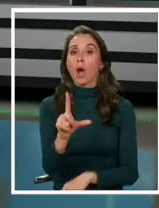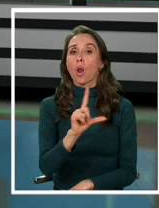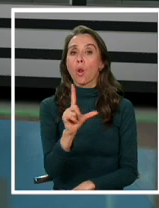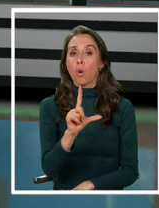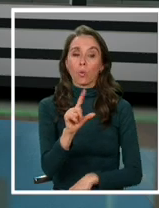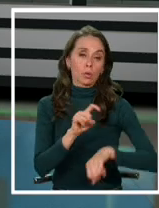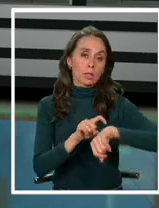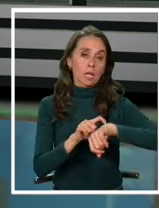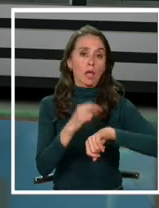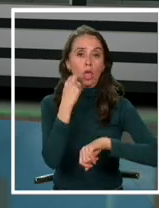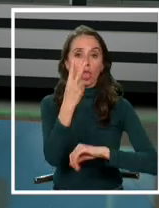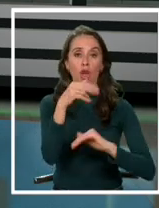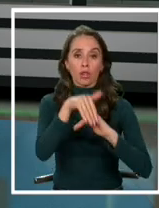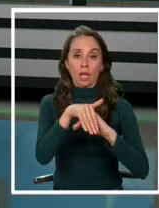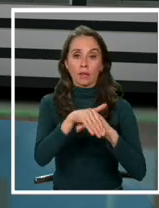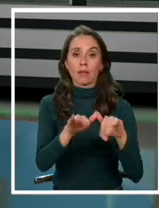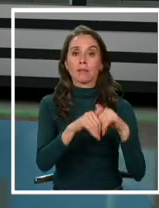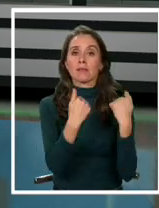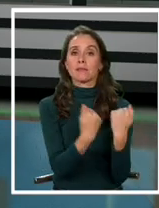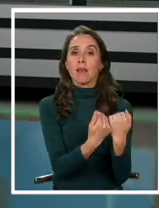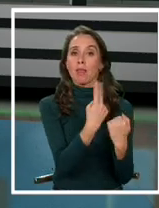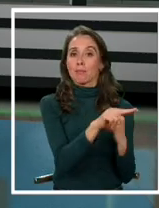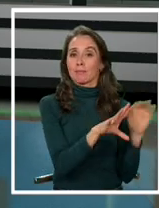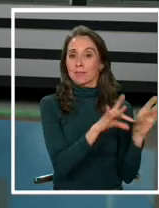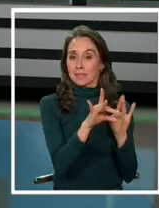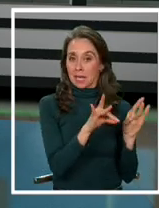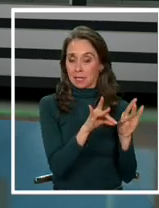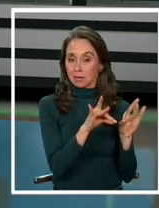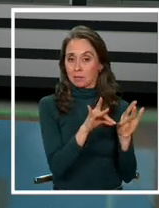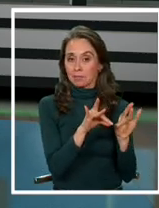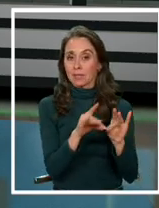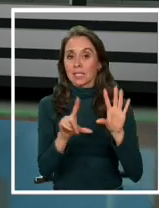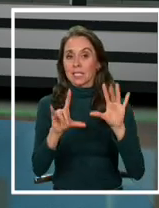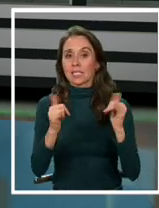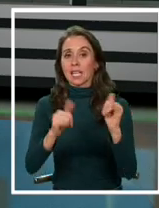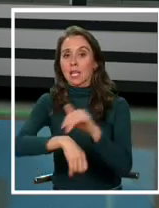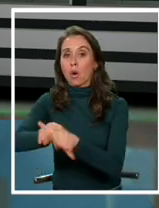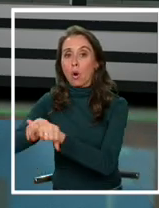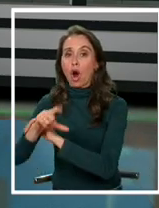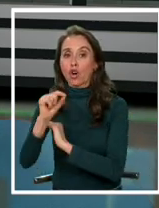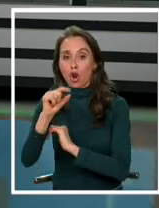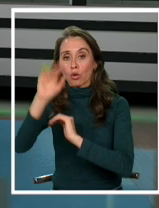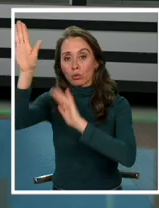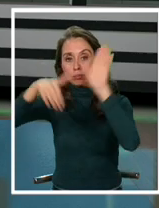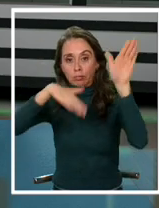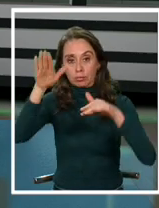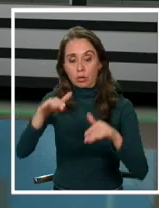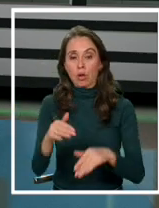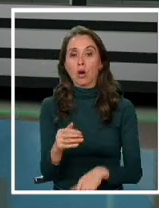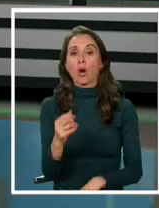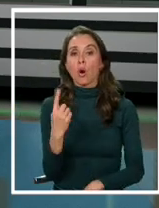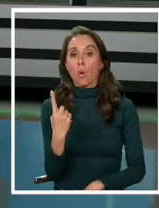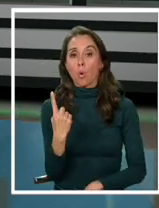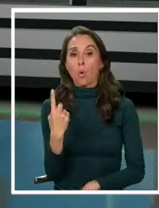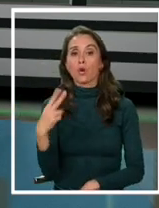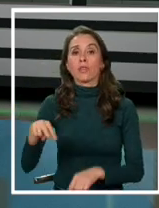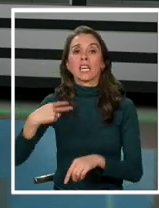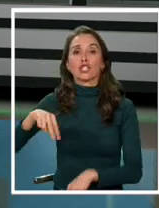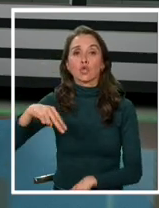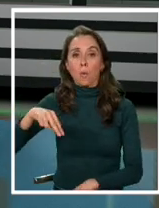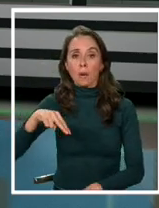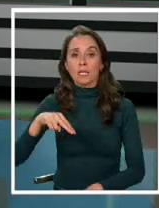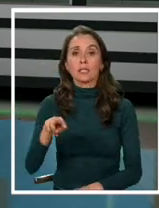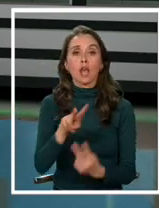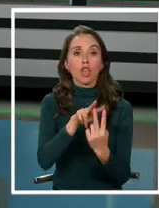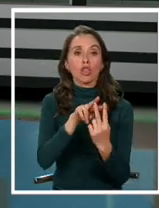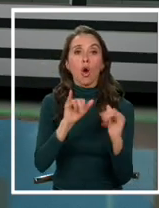lunes a las 14 horas en Juan pinto án hay siete jugadores de coloo convocados uno de ybl Y